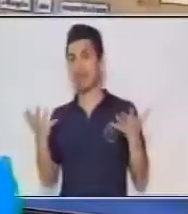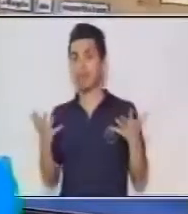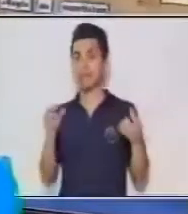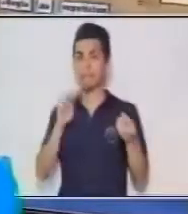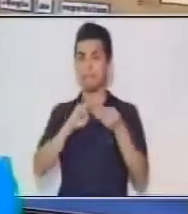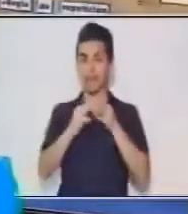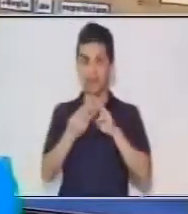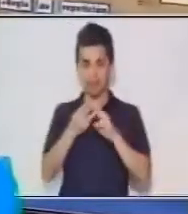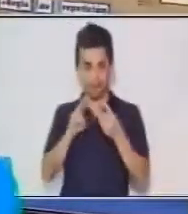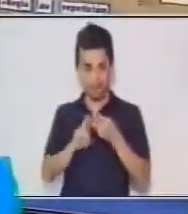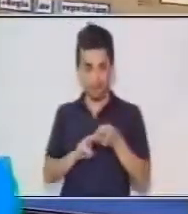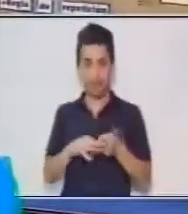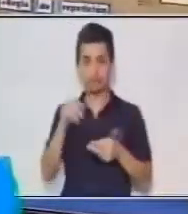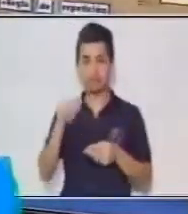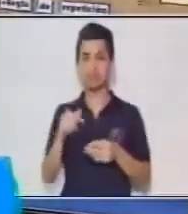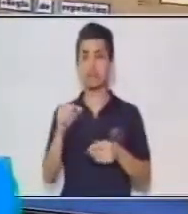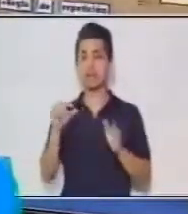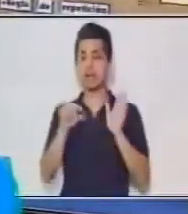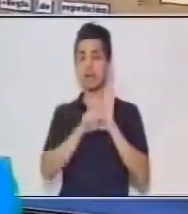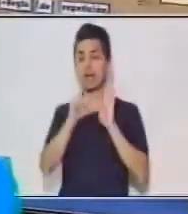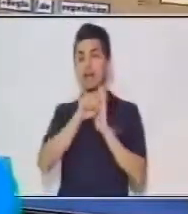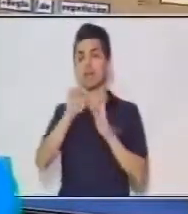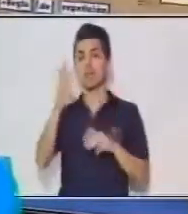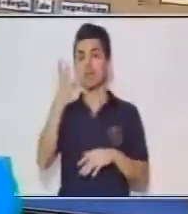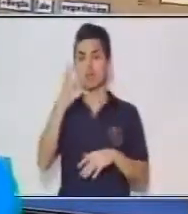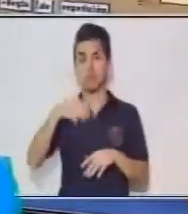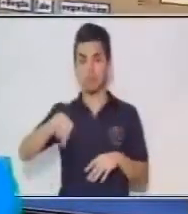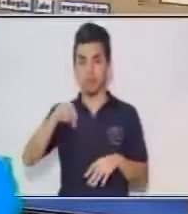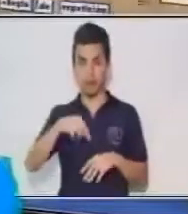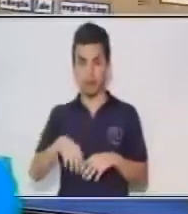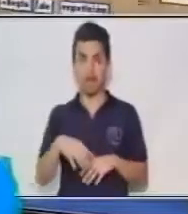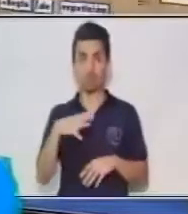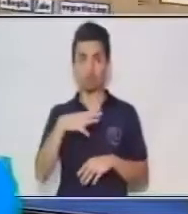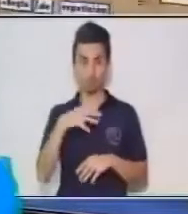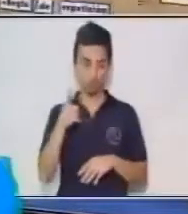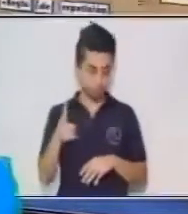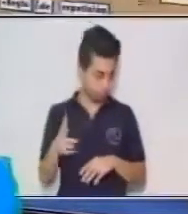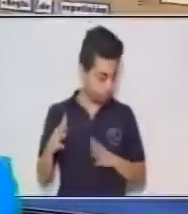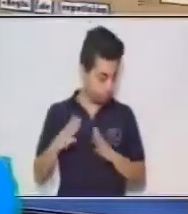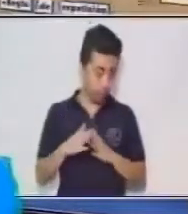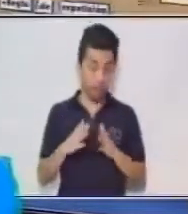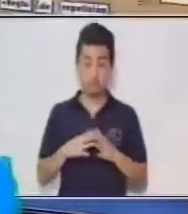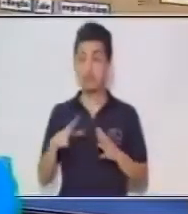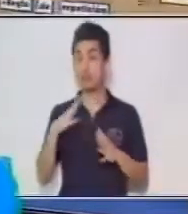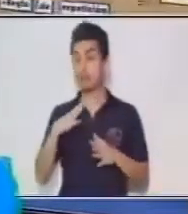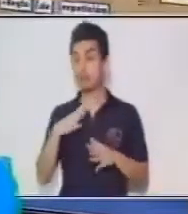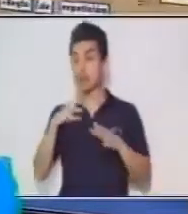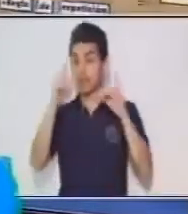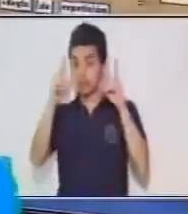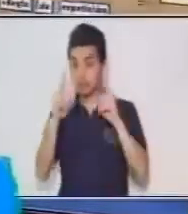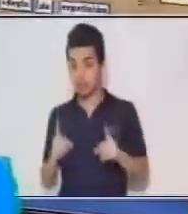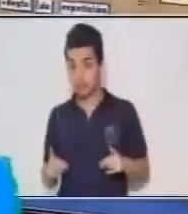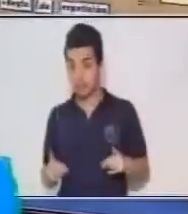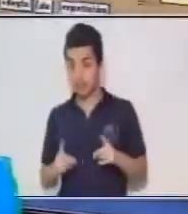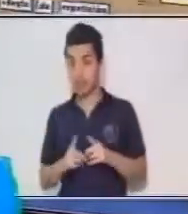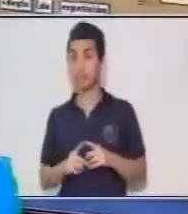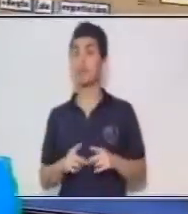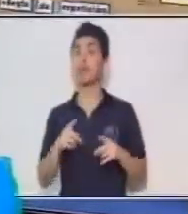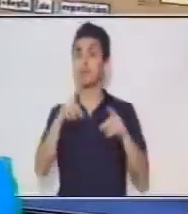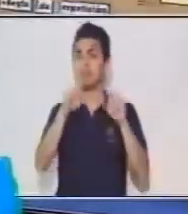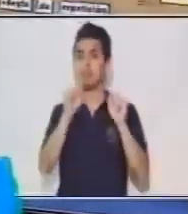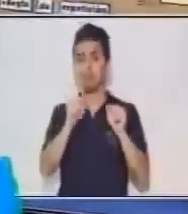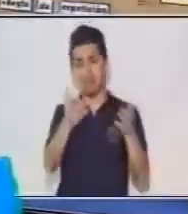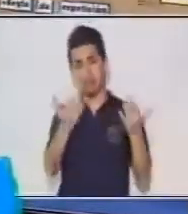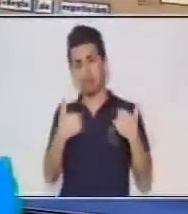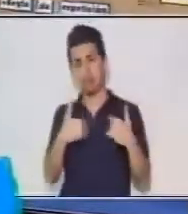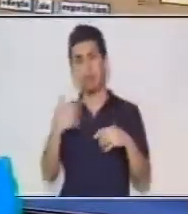de matemáticas en el grado de cuarto primaria. Si hay alguien en casa con discapacidad, en este tema les